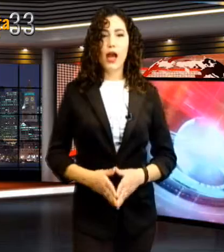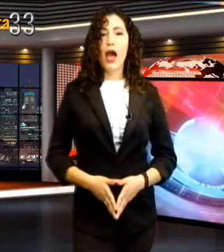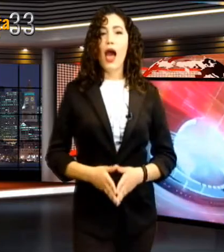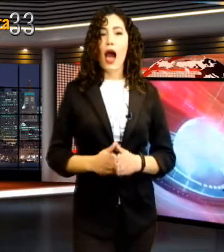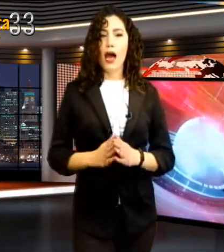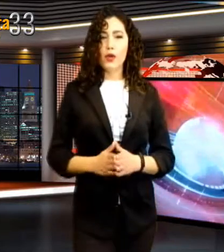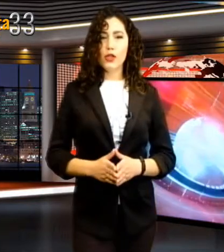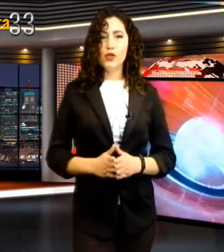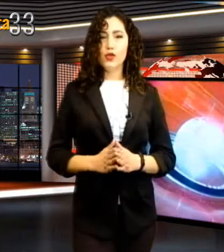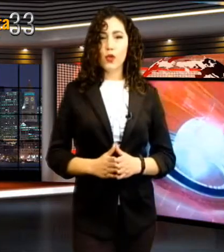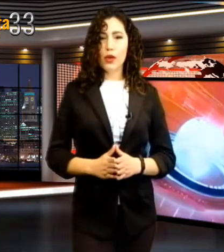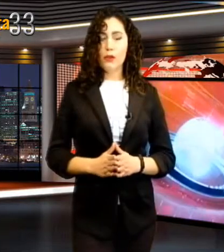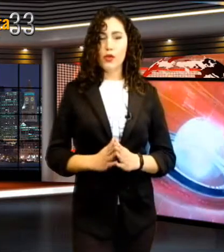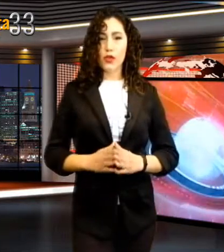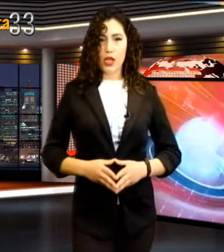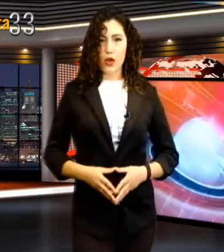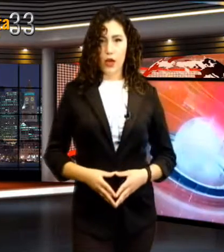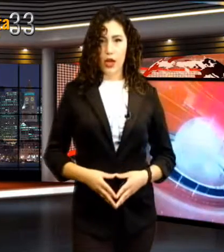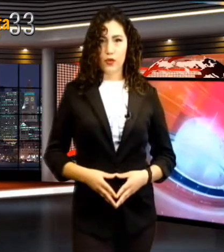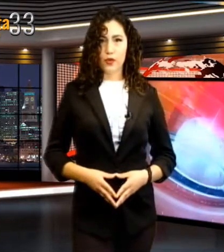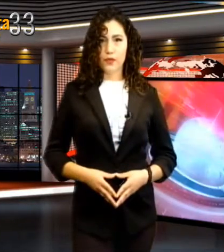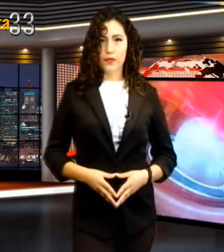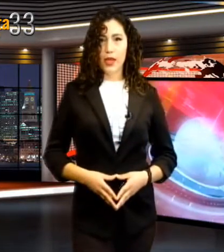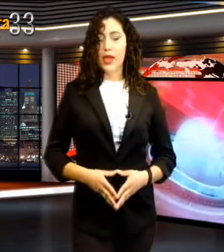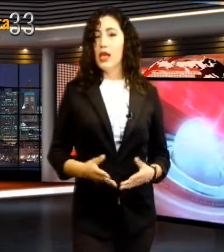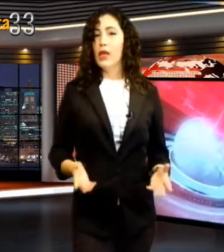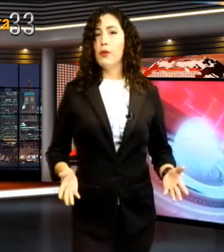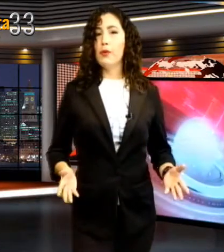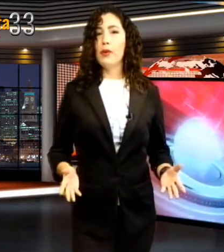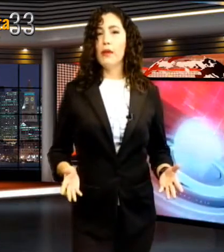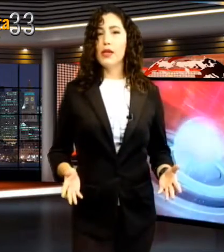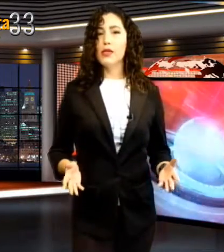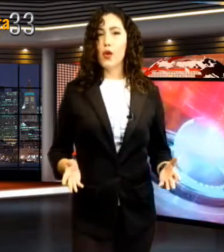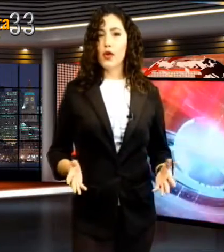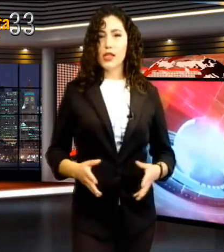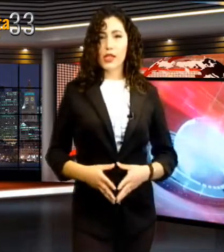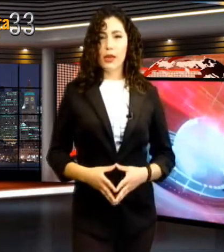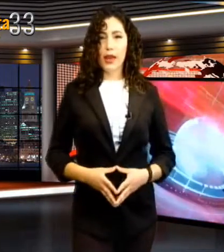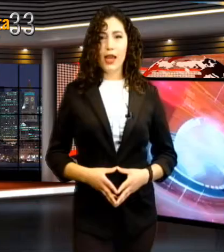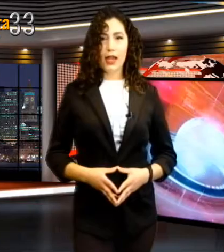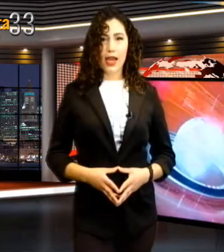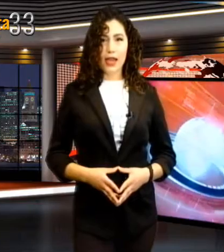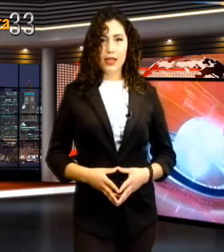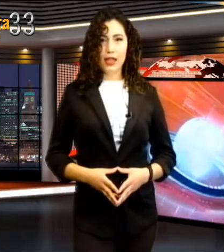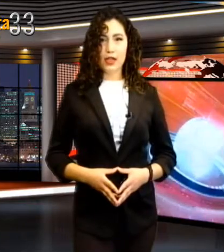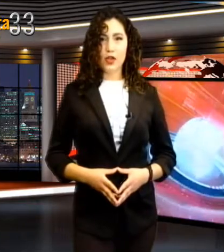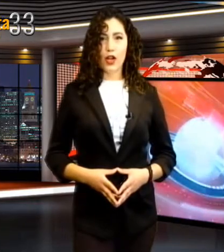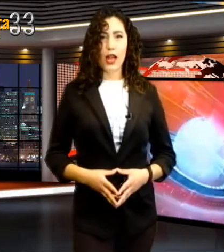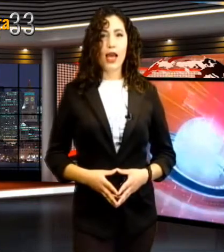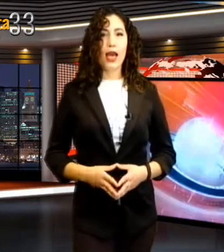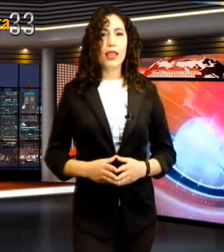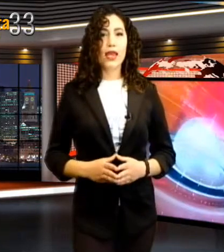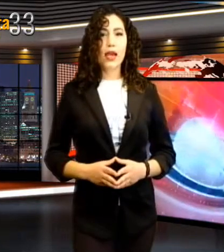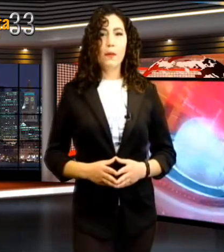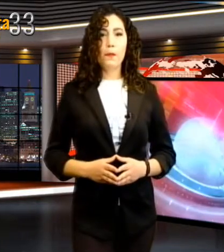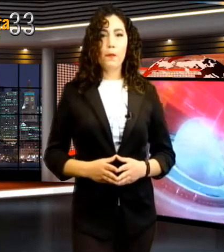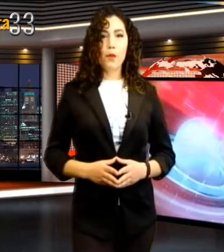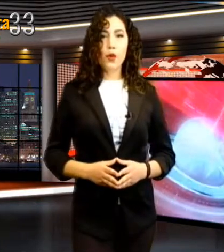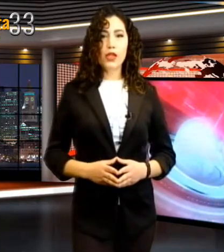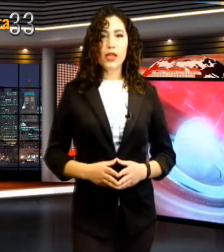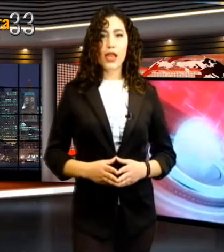afecta a nuestros cuerpos y órganos. Y por primera vez, hoy se celebra el Día Internacional